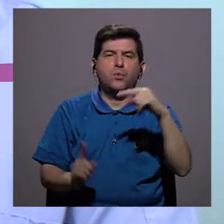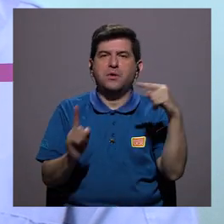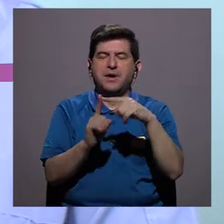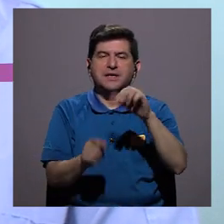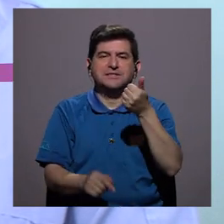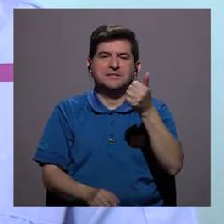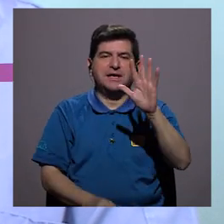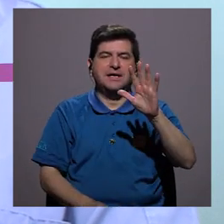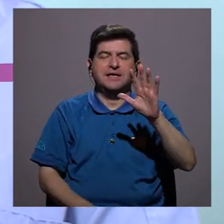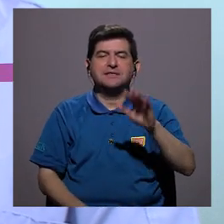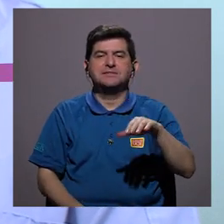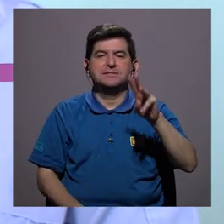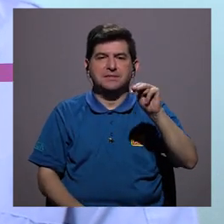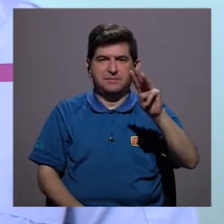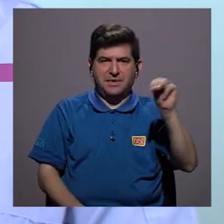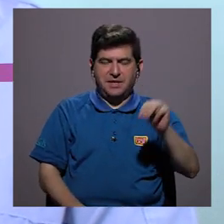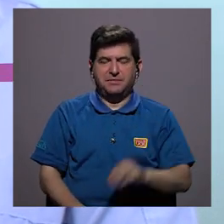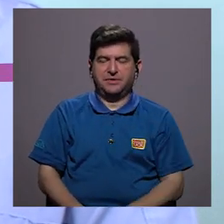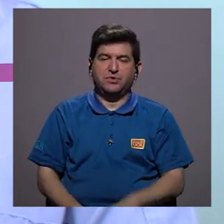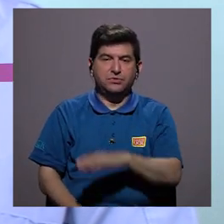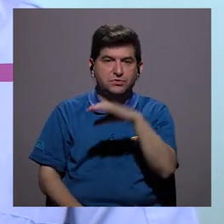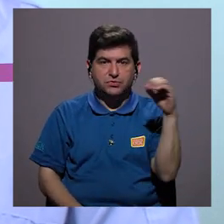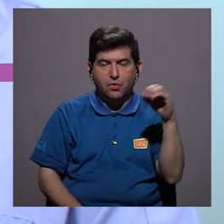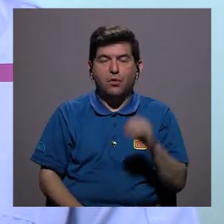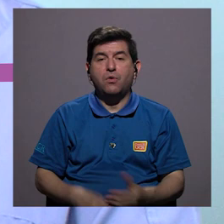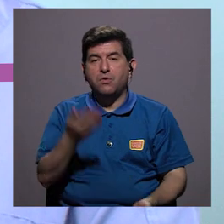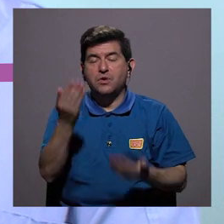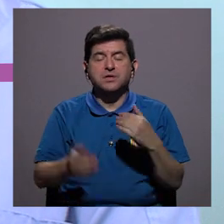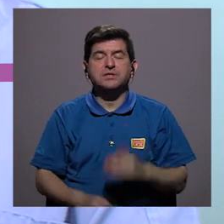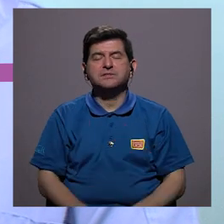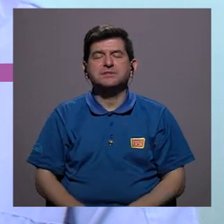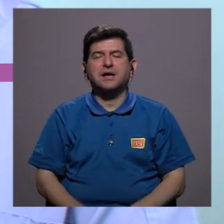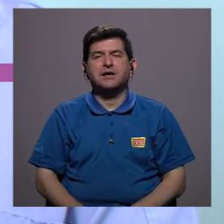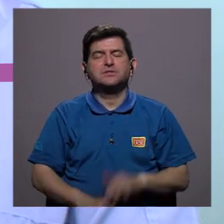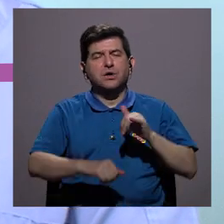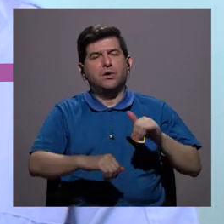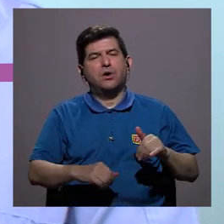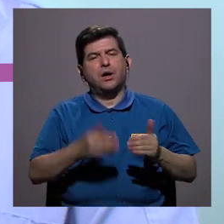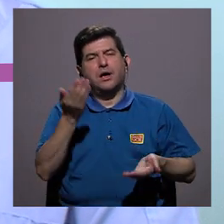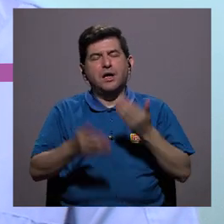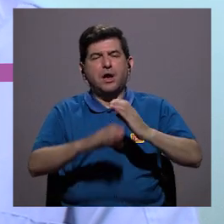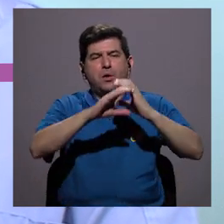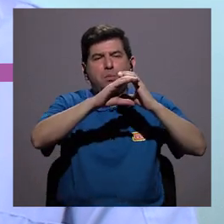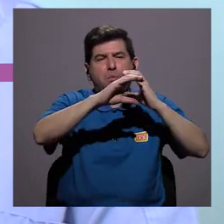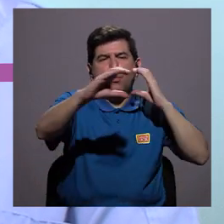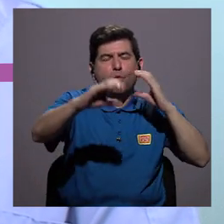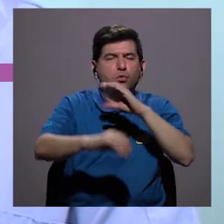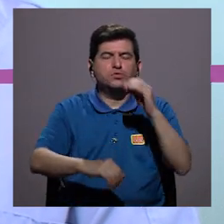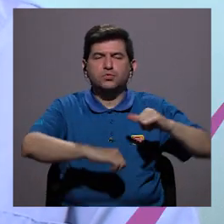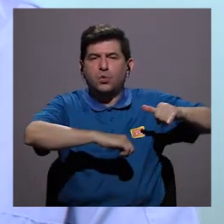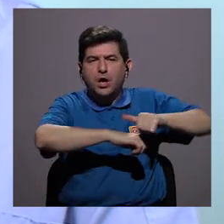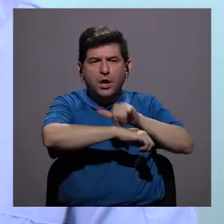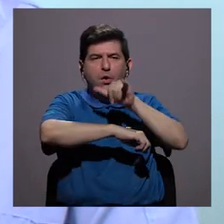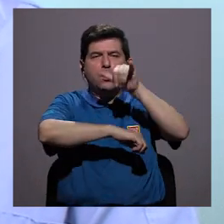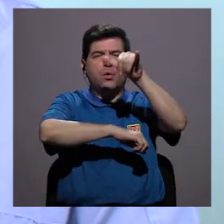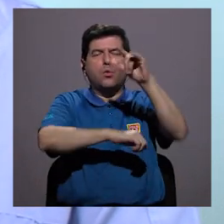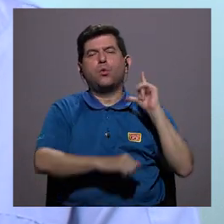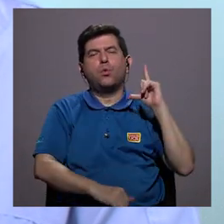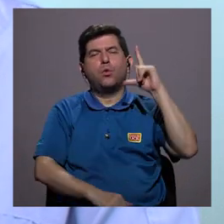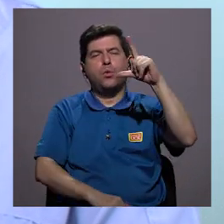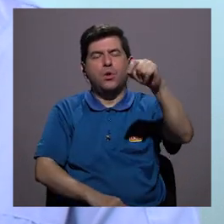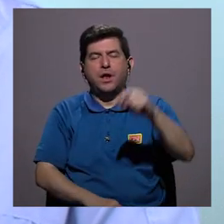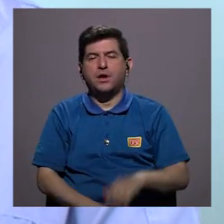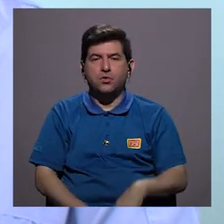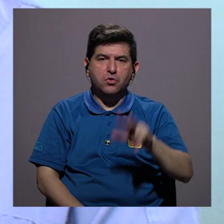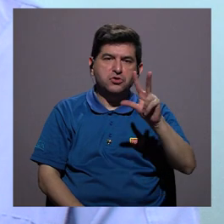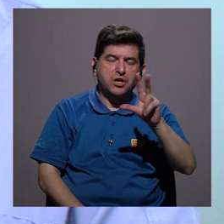15 milímetros de mercurio que son bastante útiles, o cuando tienen que hacer viajes largos, por ejemplo, en bus o en avión, pero que no